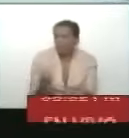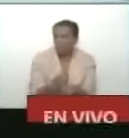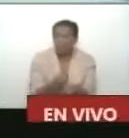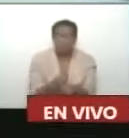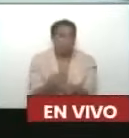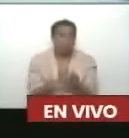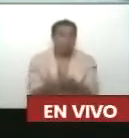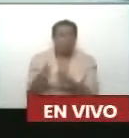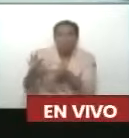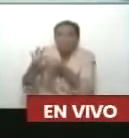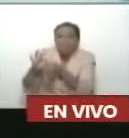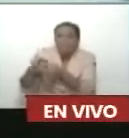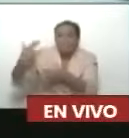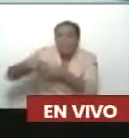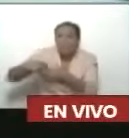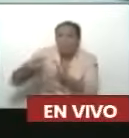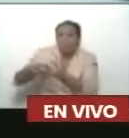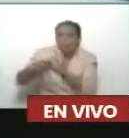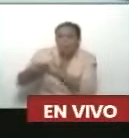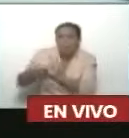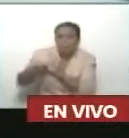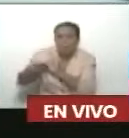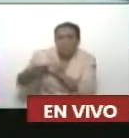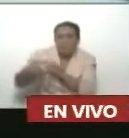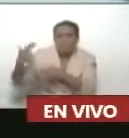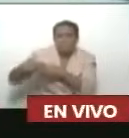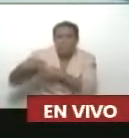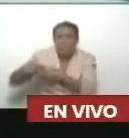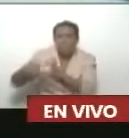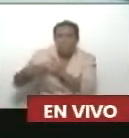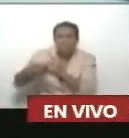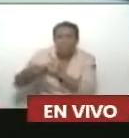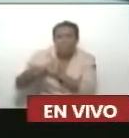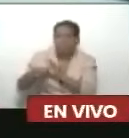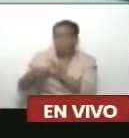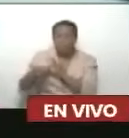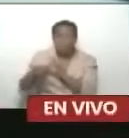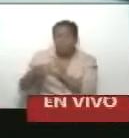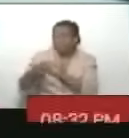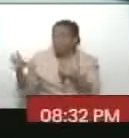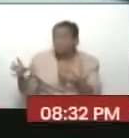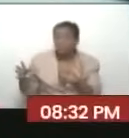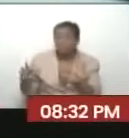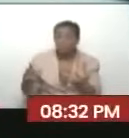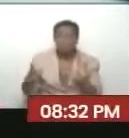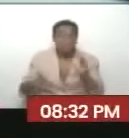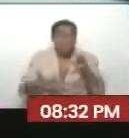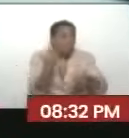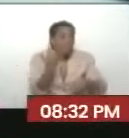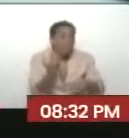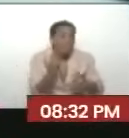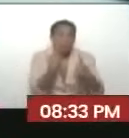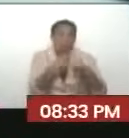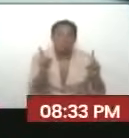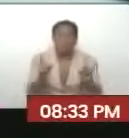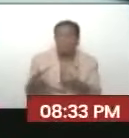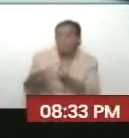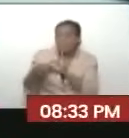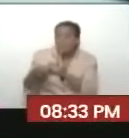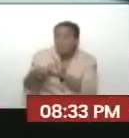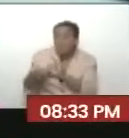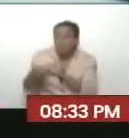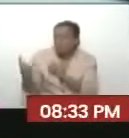un modelo dependiente de la renta petrolera? ¿Quién quiere un modelo único,